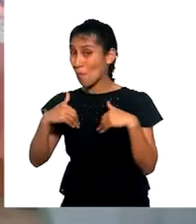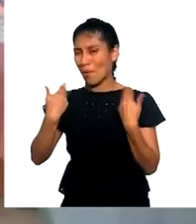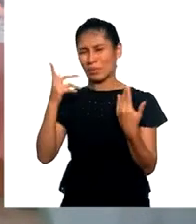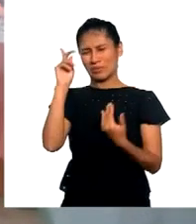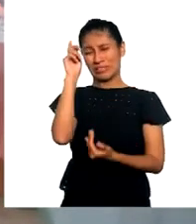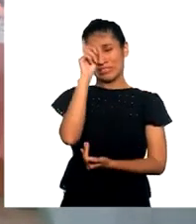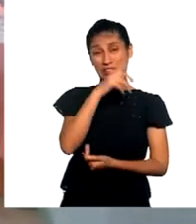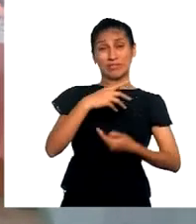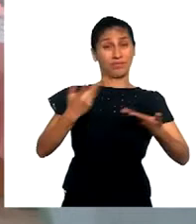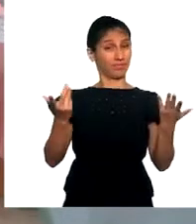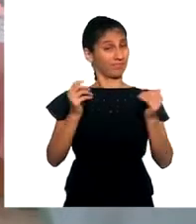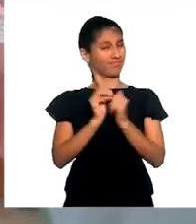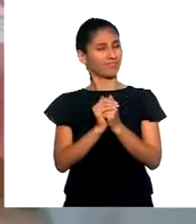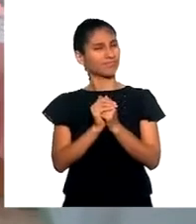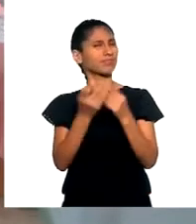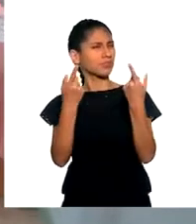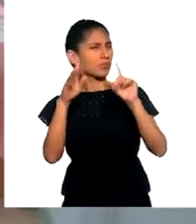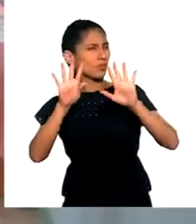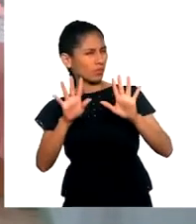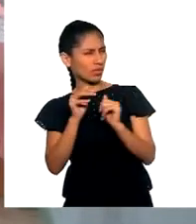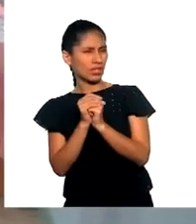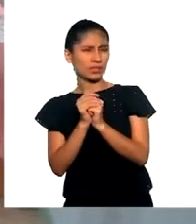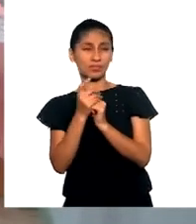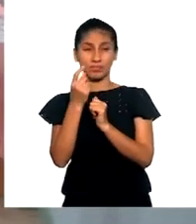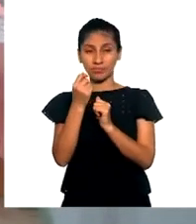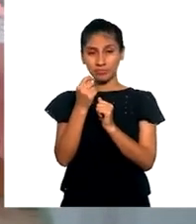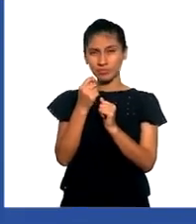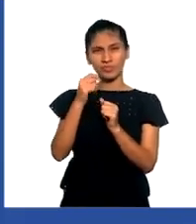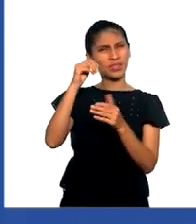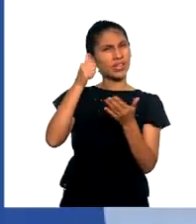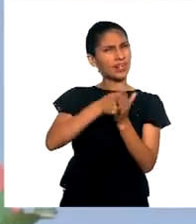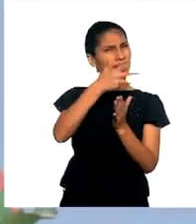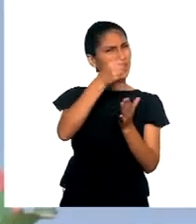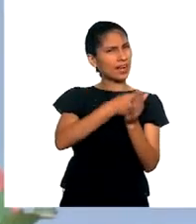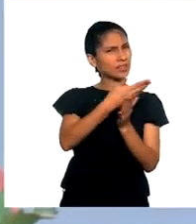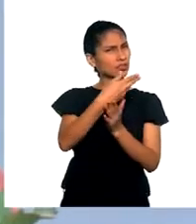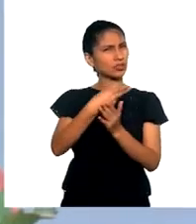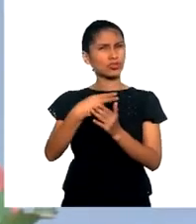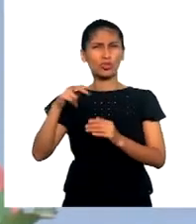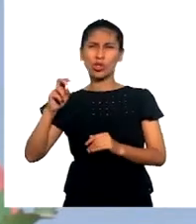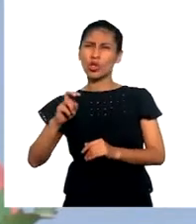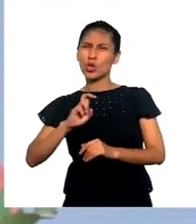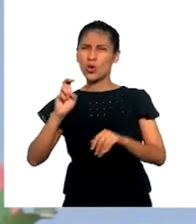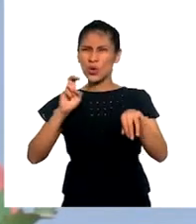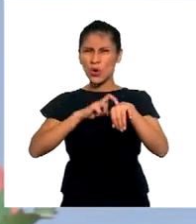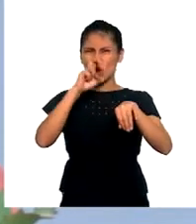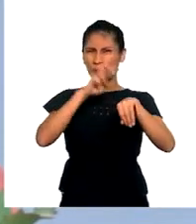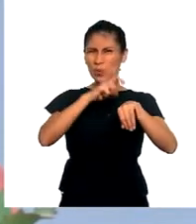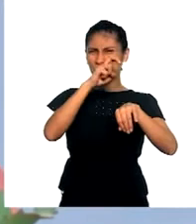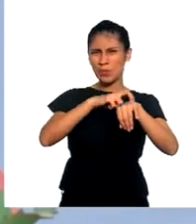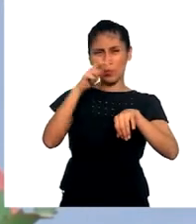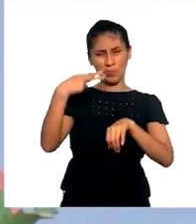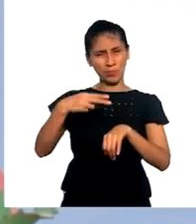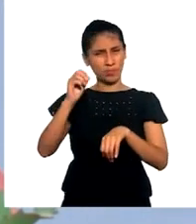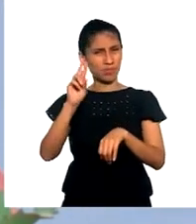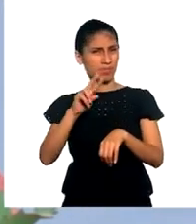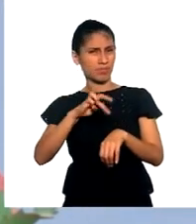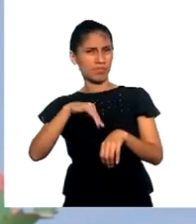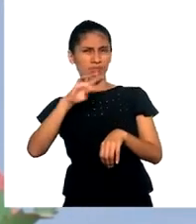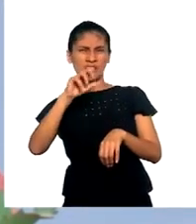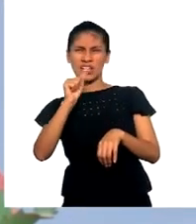importante pero haber gastos hormiga serían los gastos